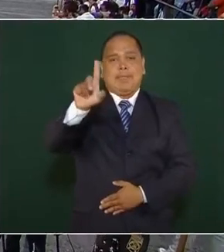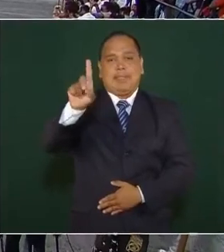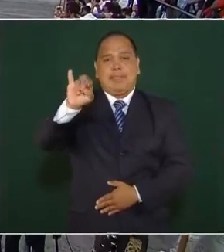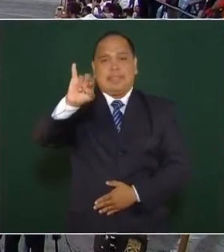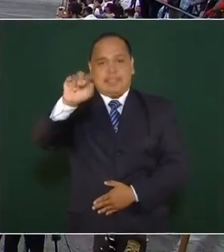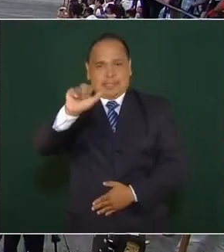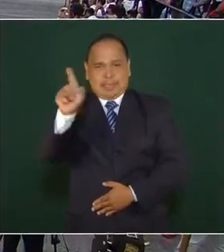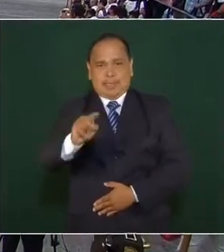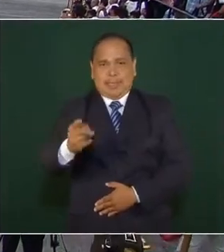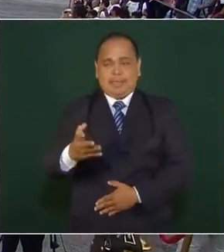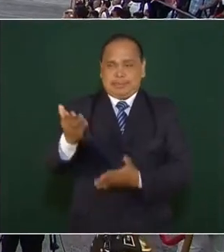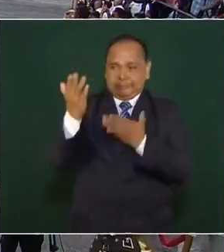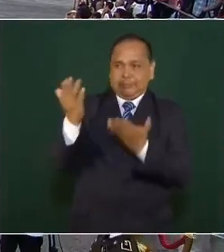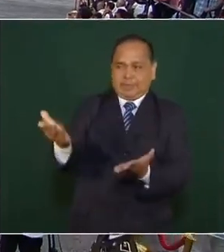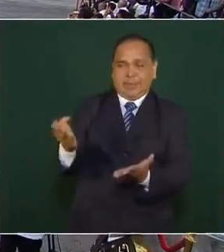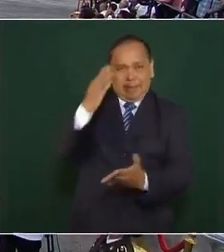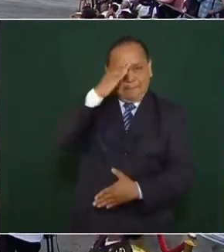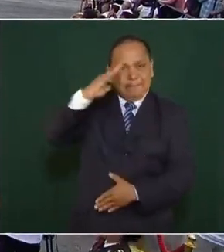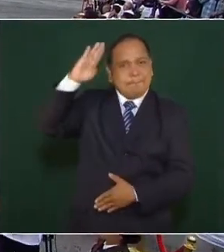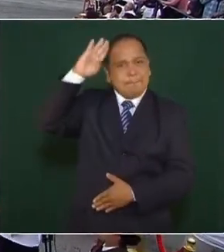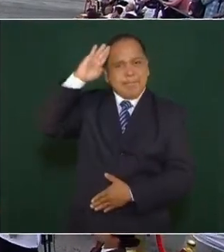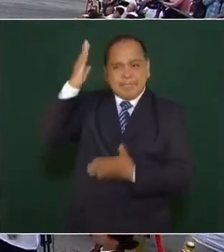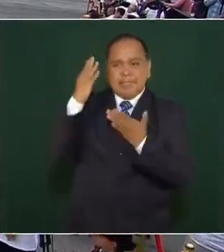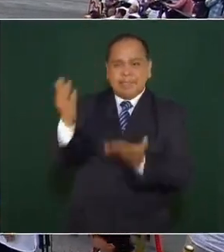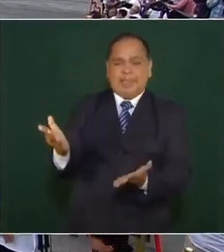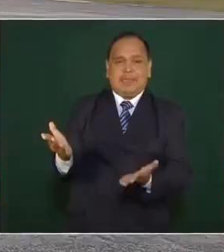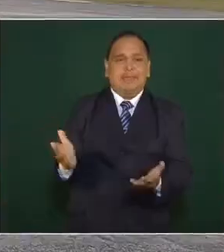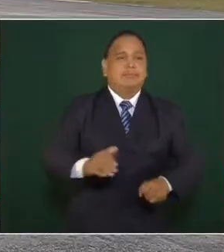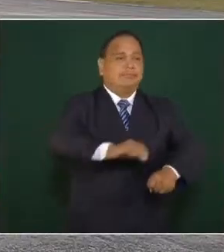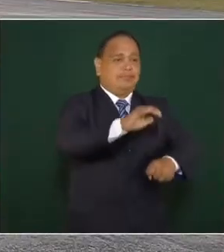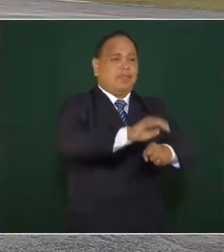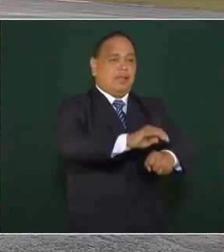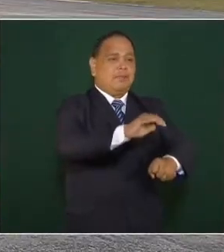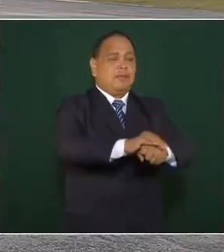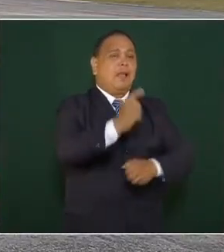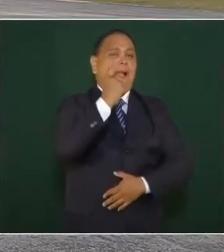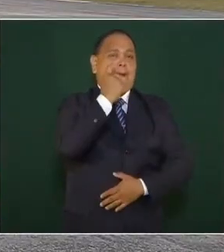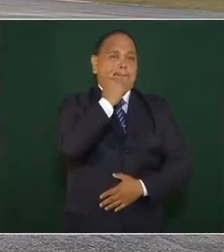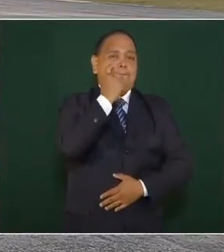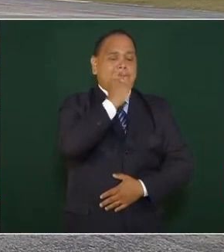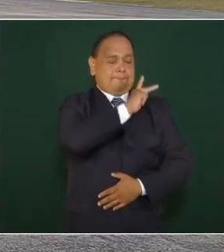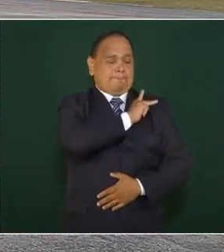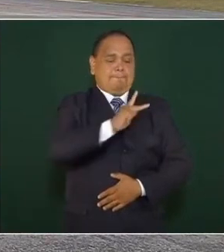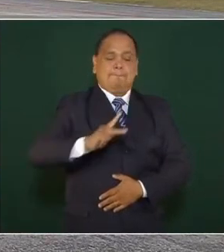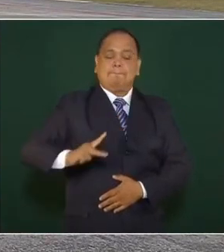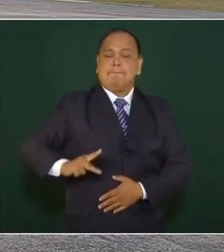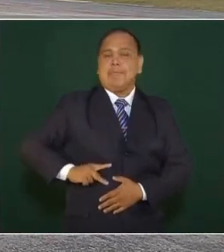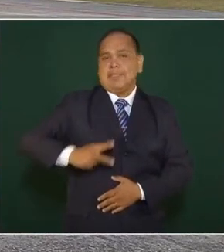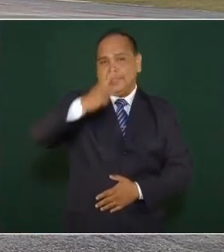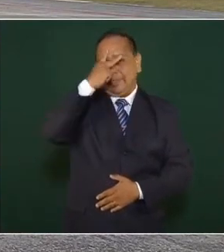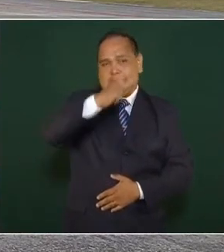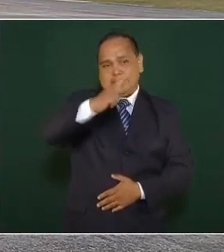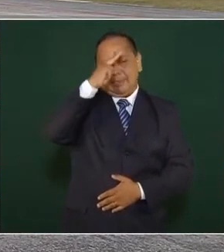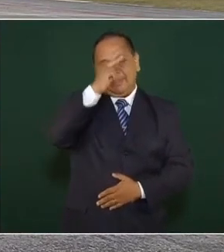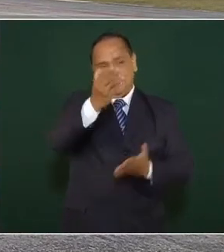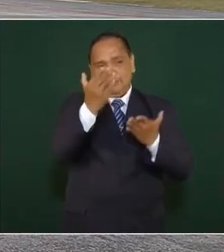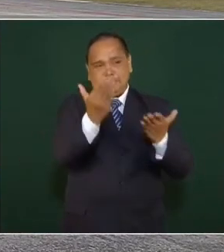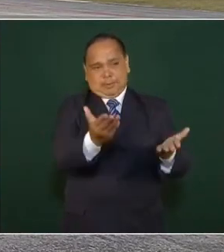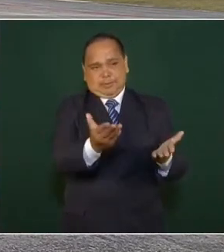Cuba. Querido hermano y amigo Andrés Manuel López Obrador, presidente de los Estados Unidos